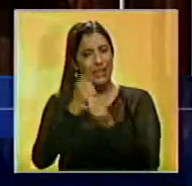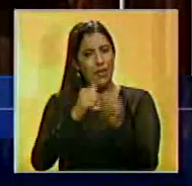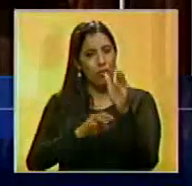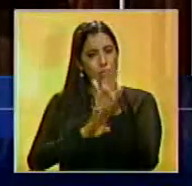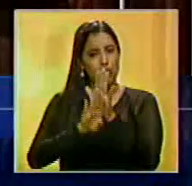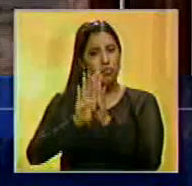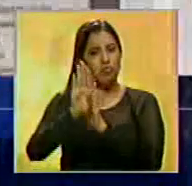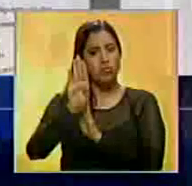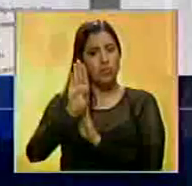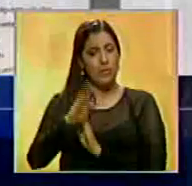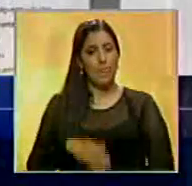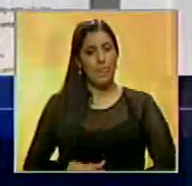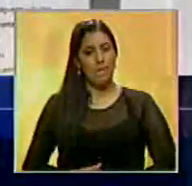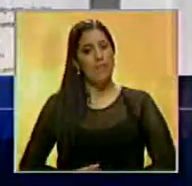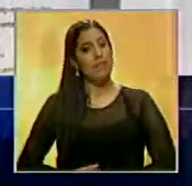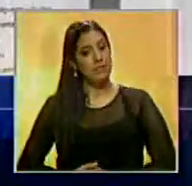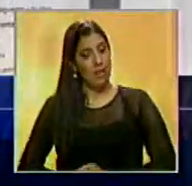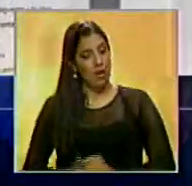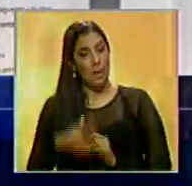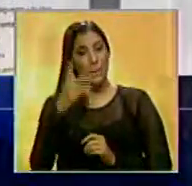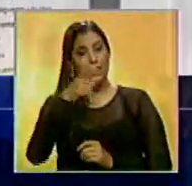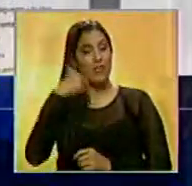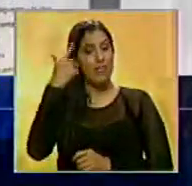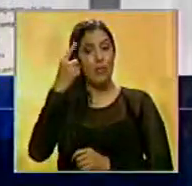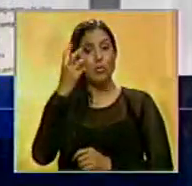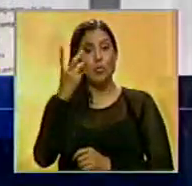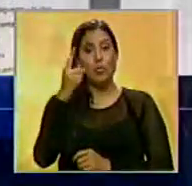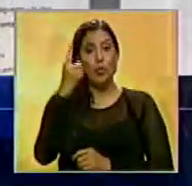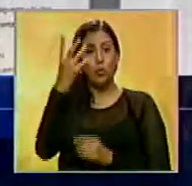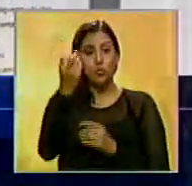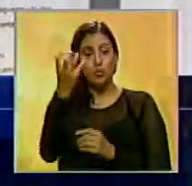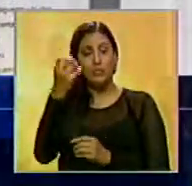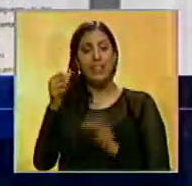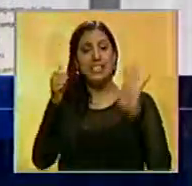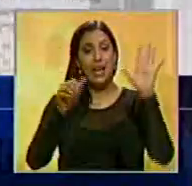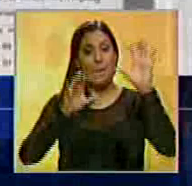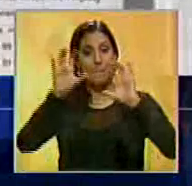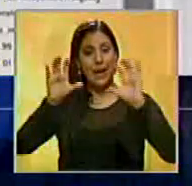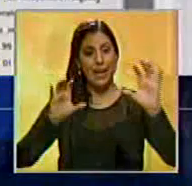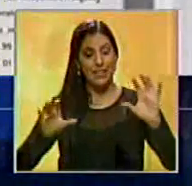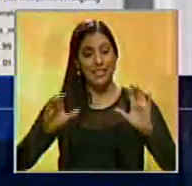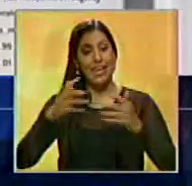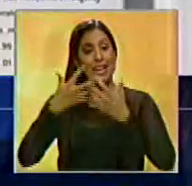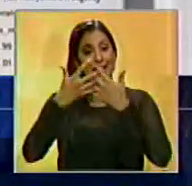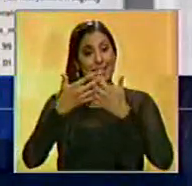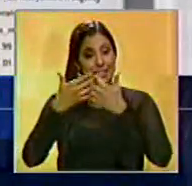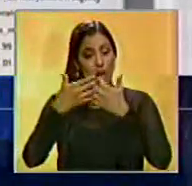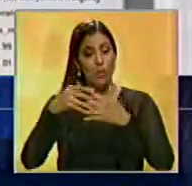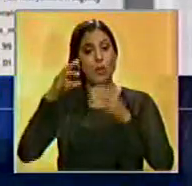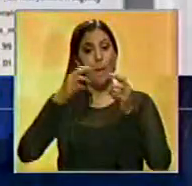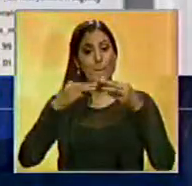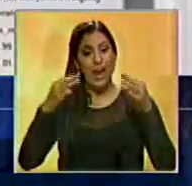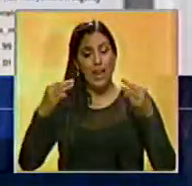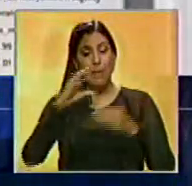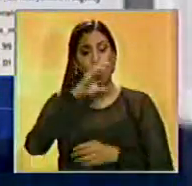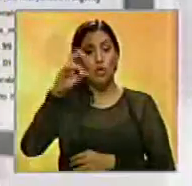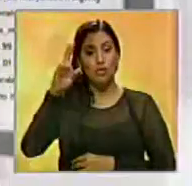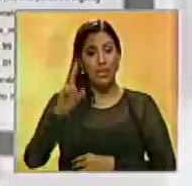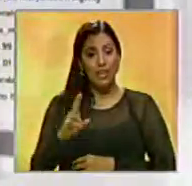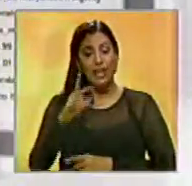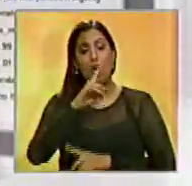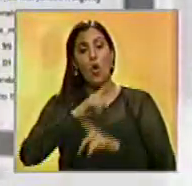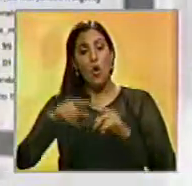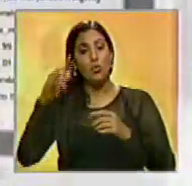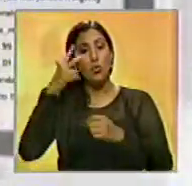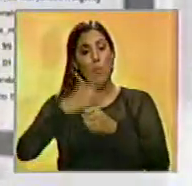carrera. Safari ya es número uno de descargas en 6 países: Estados Unidos, Panamá, Costa Rica,